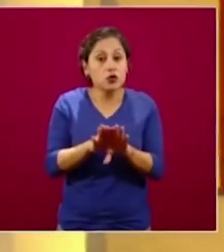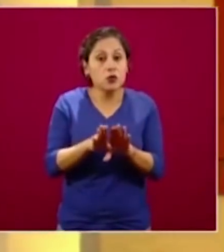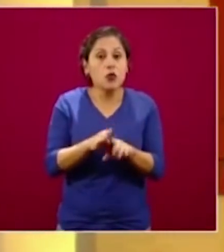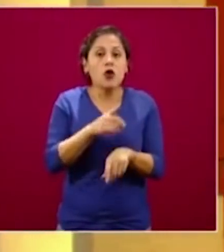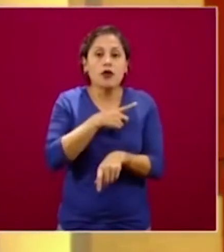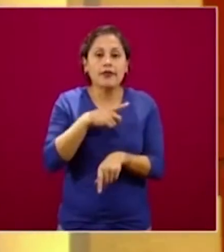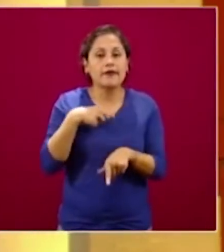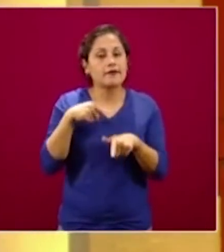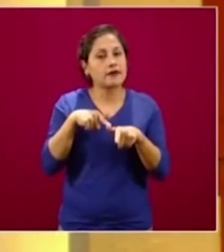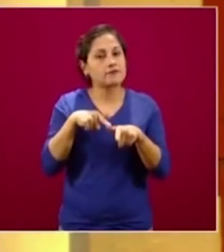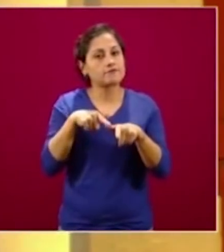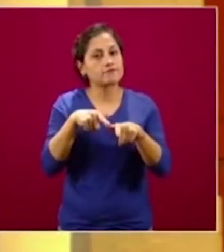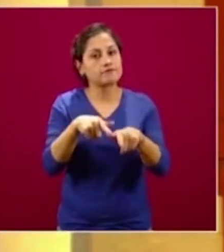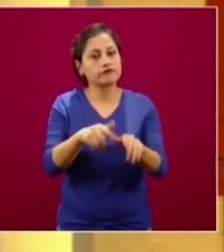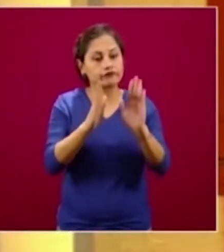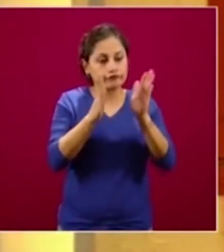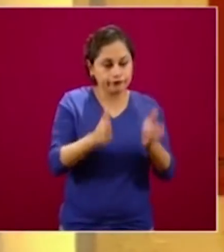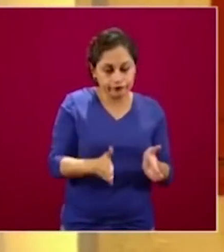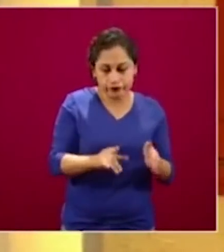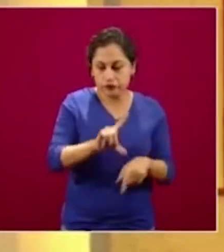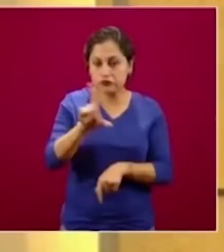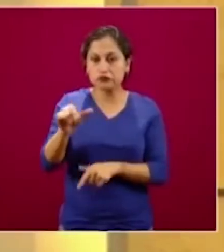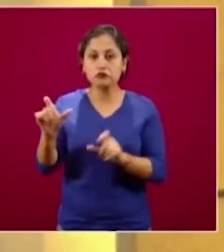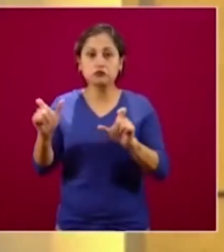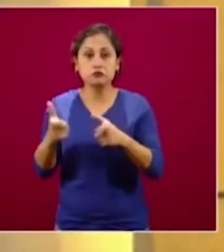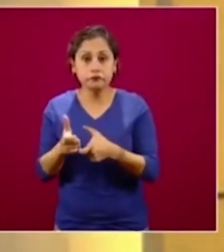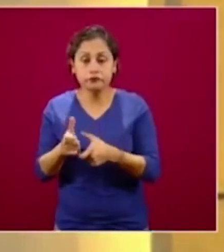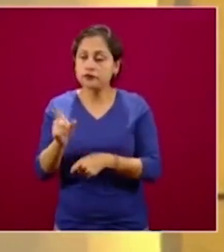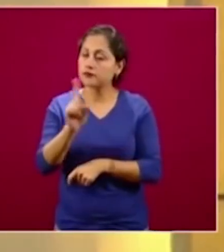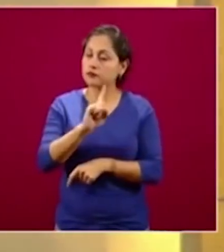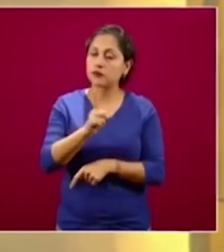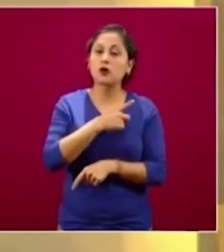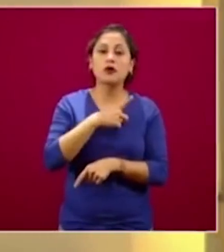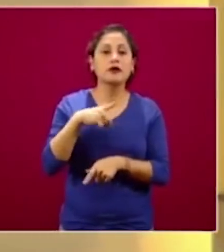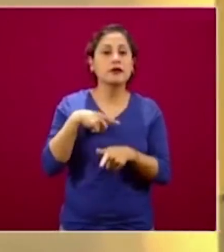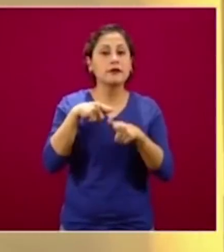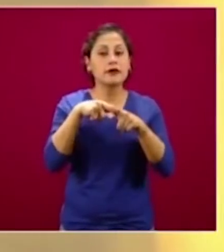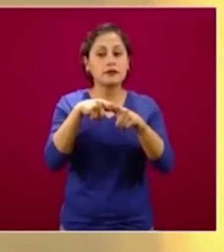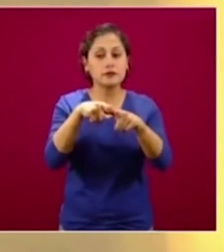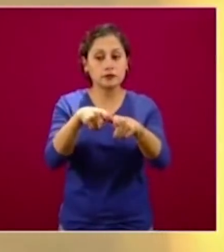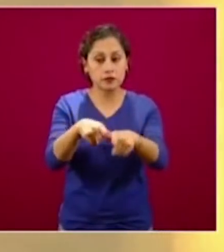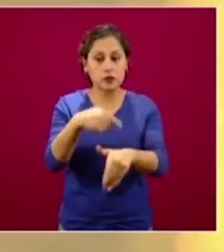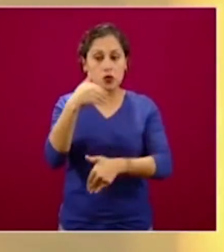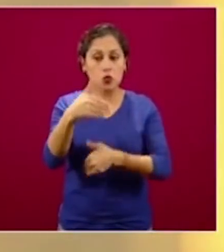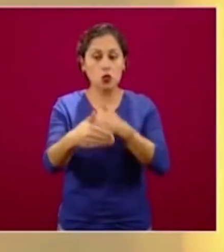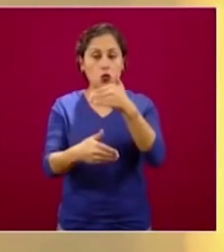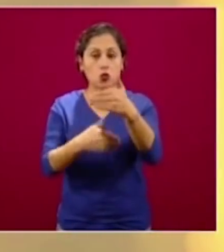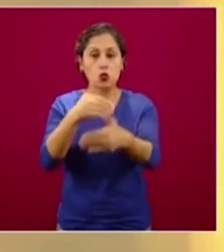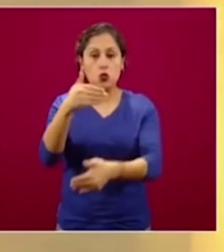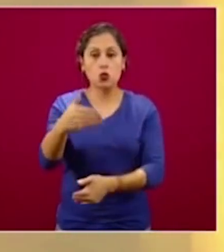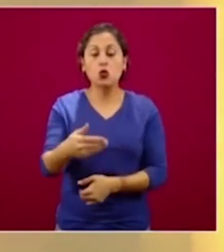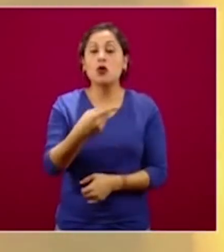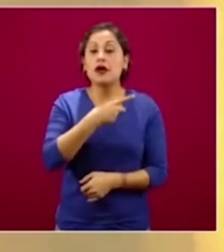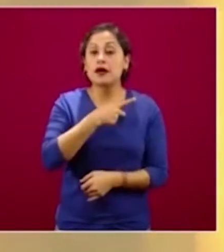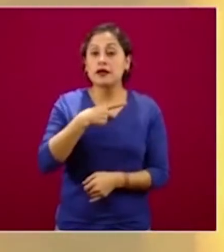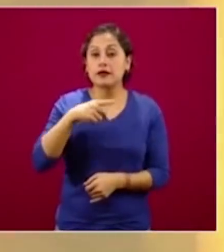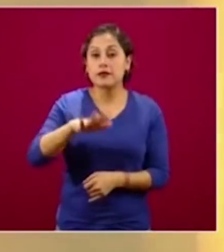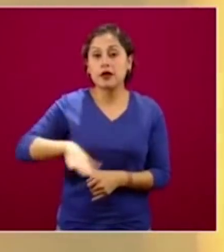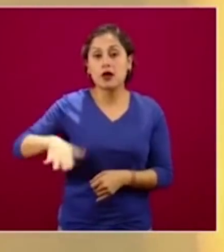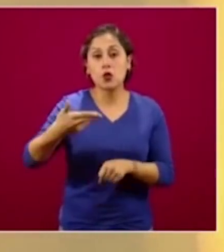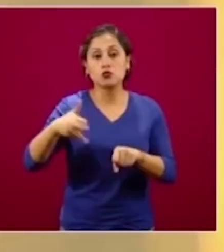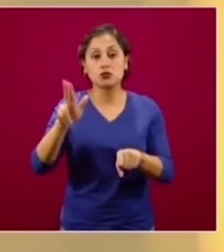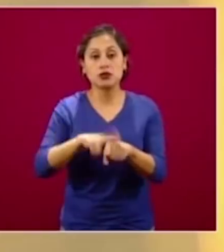continua, constante, y estar continuamente comunicando la necesidad de transfusión y la necesidad de